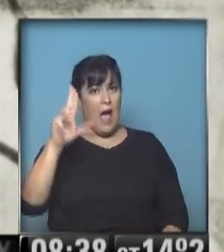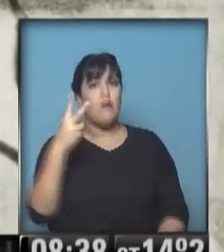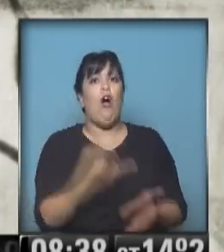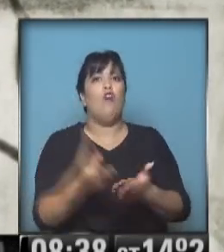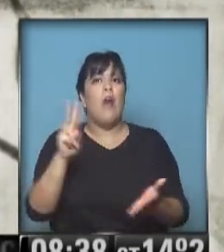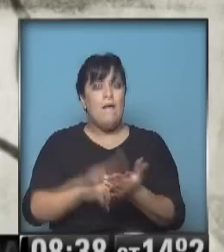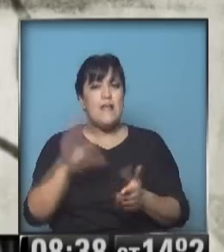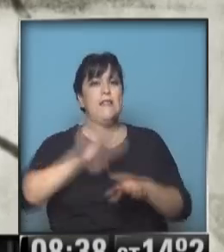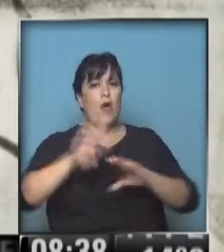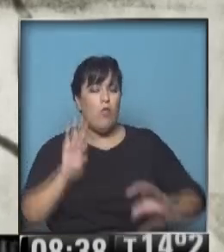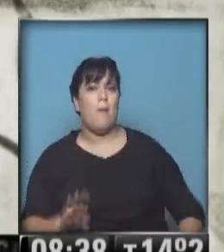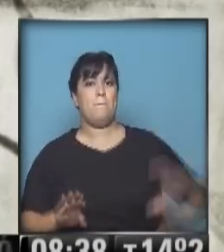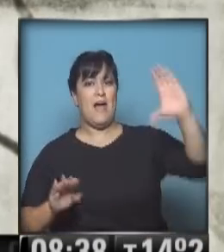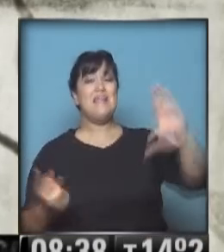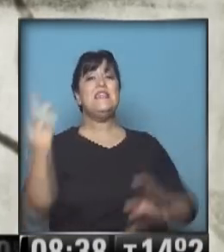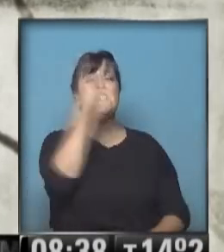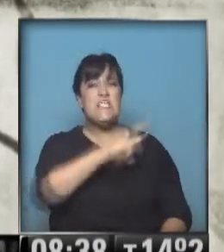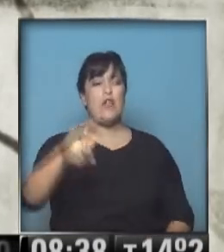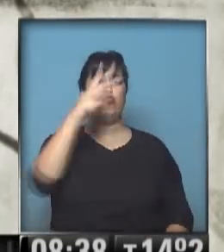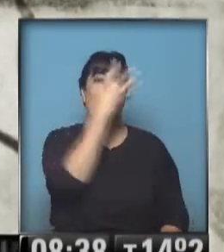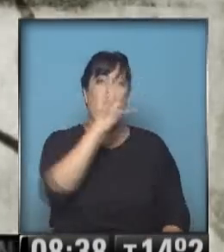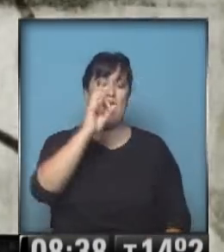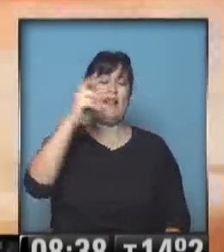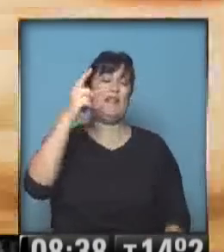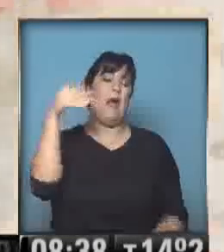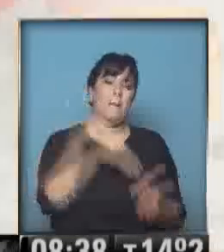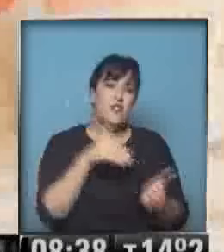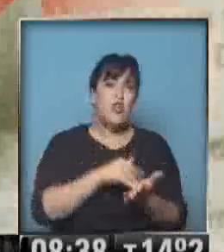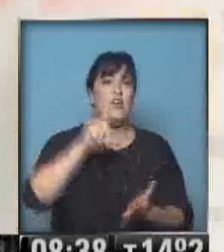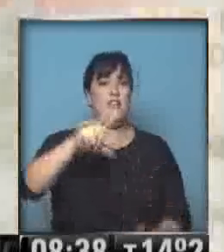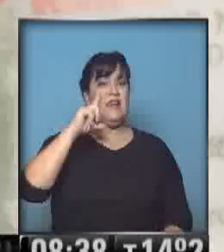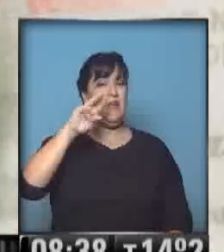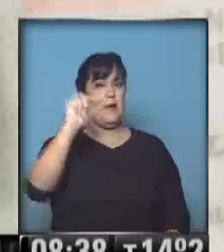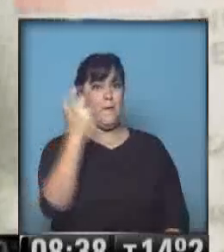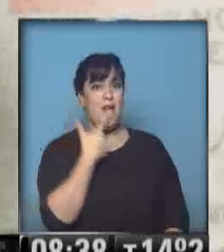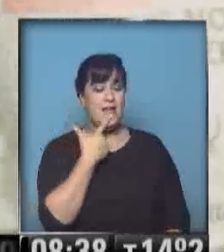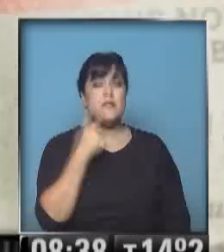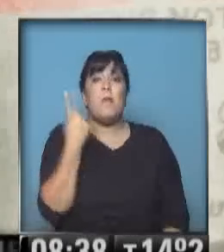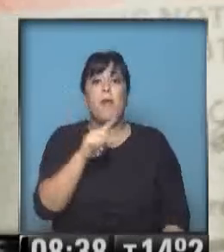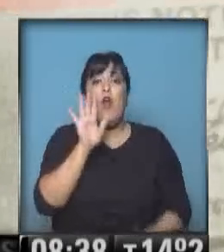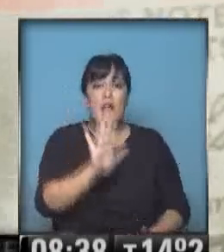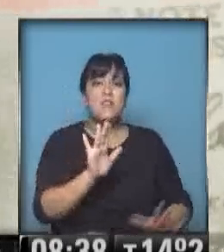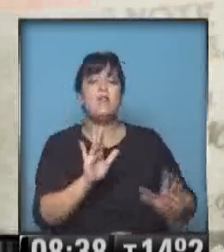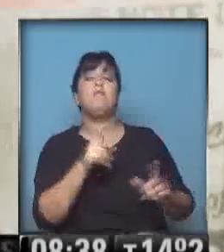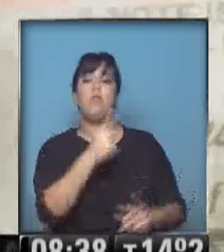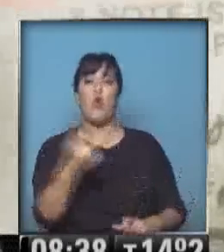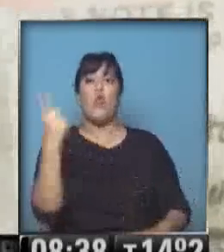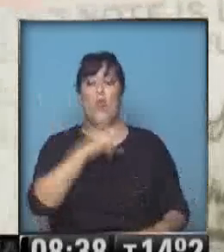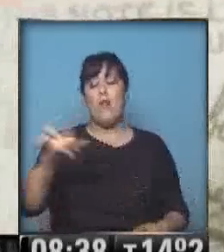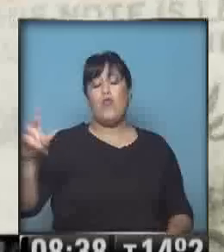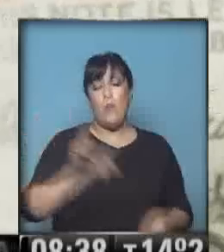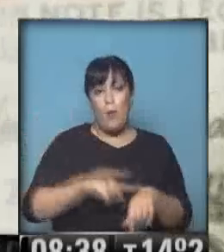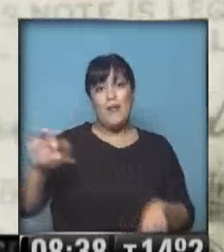crecer llegando a los 140 millones de libras esterlinas pero esta tendencia se revirtió cuando en